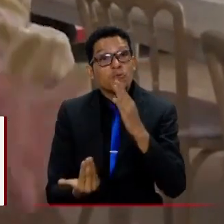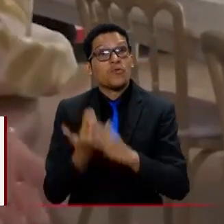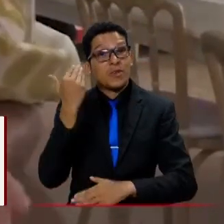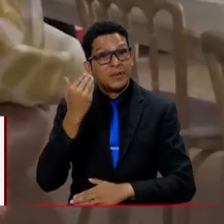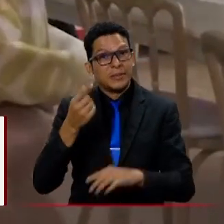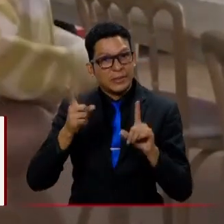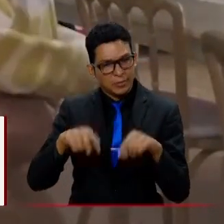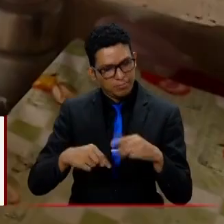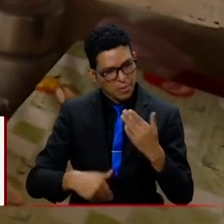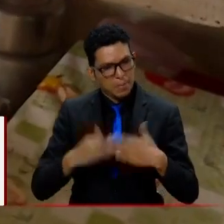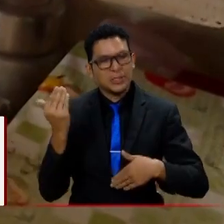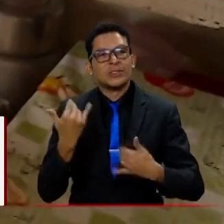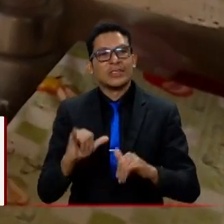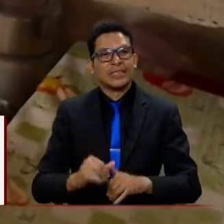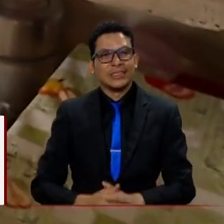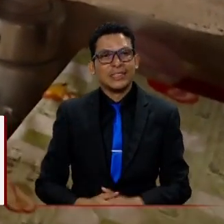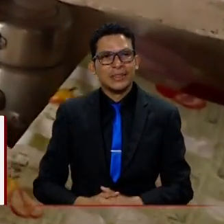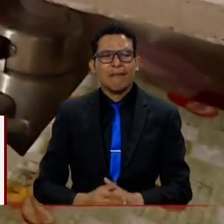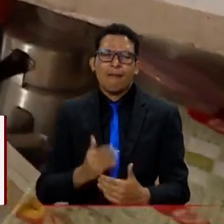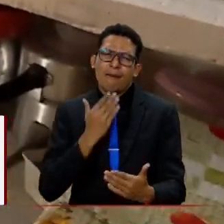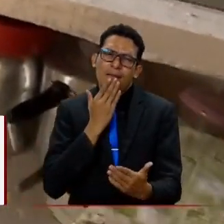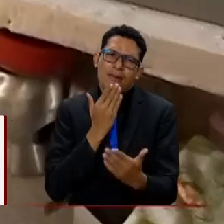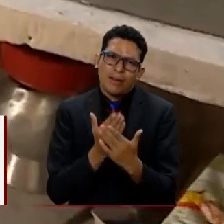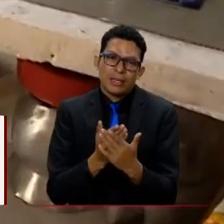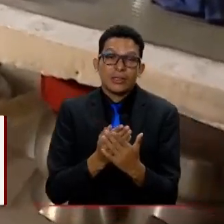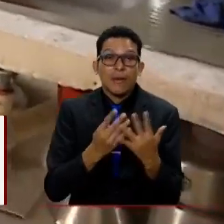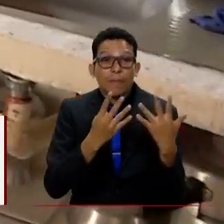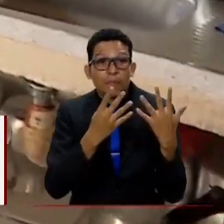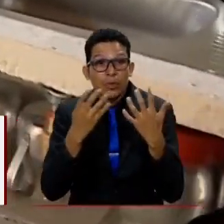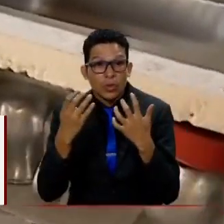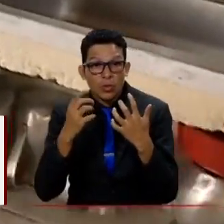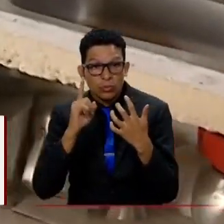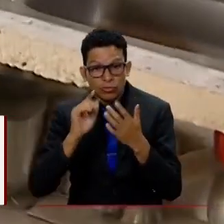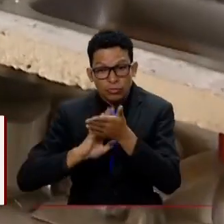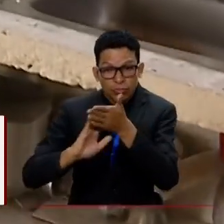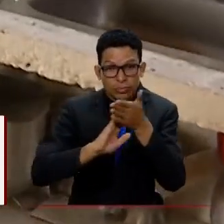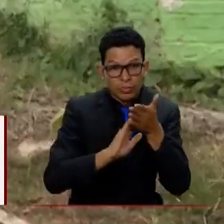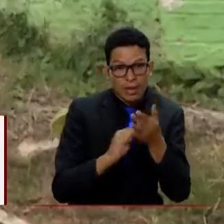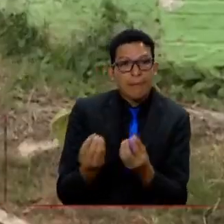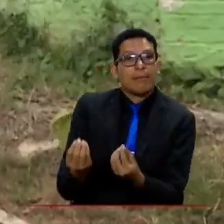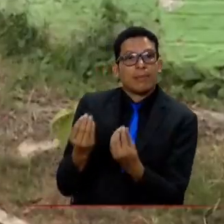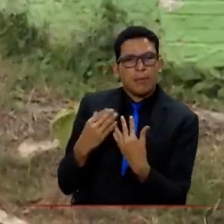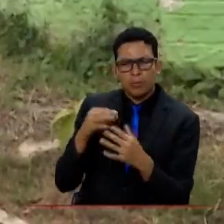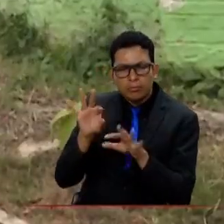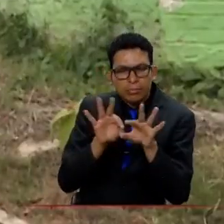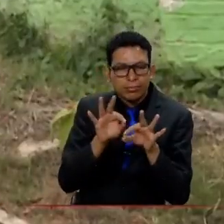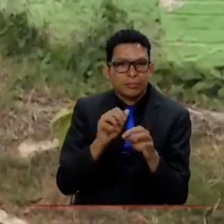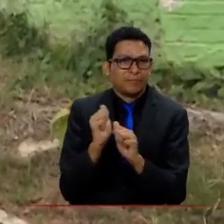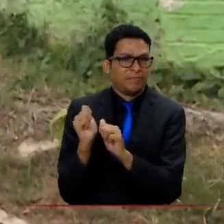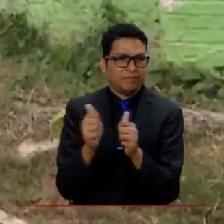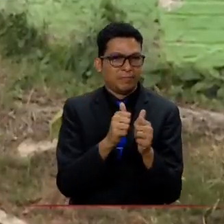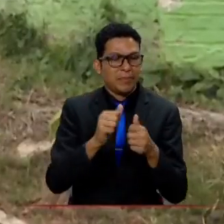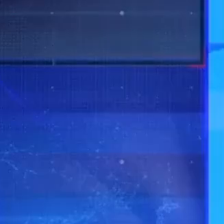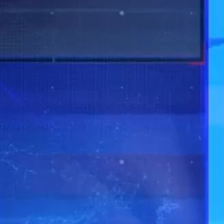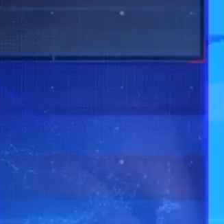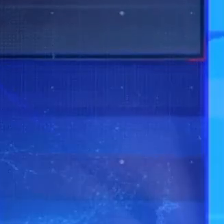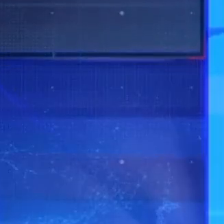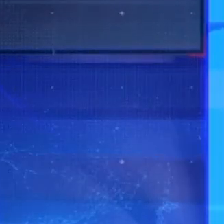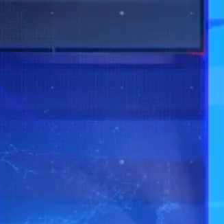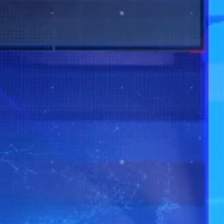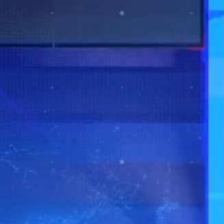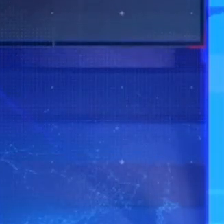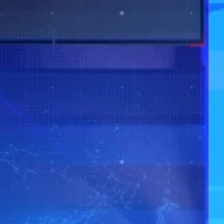ya también comenzamos. Entonces, darle las gracias por estos 900 mejoramientos de vivienda que fueron escogidos, como usted hizo, priorizados.